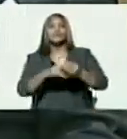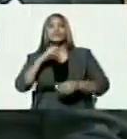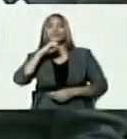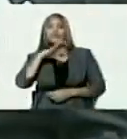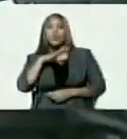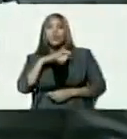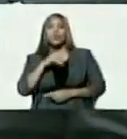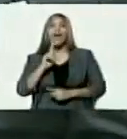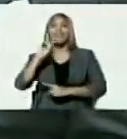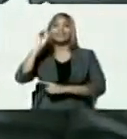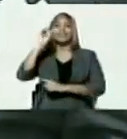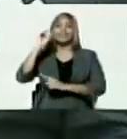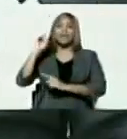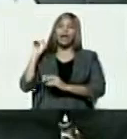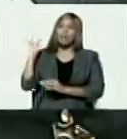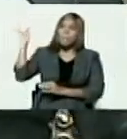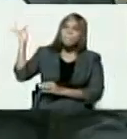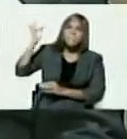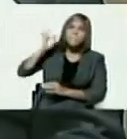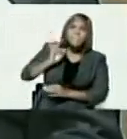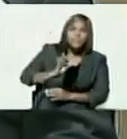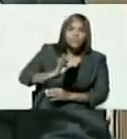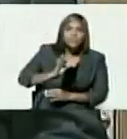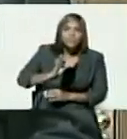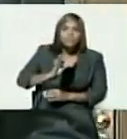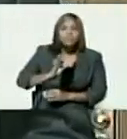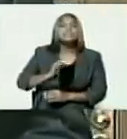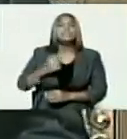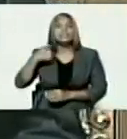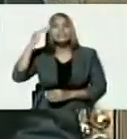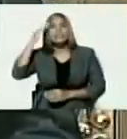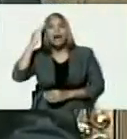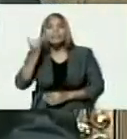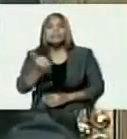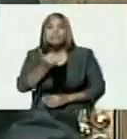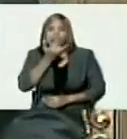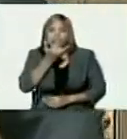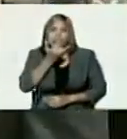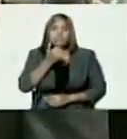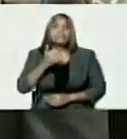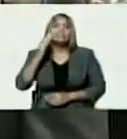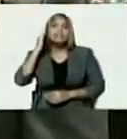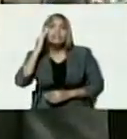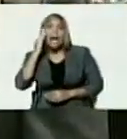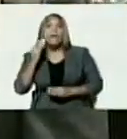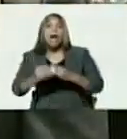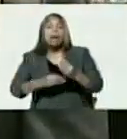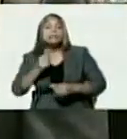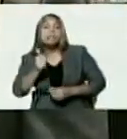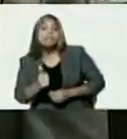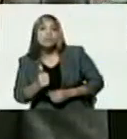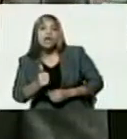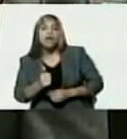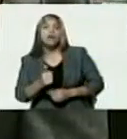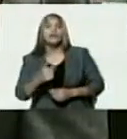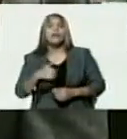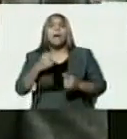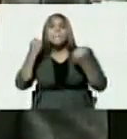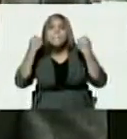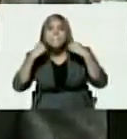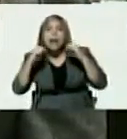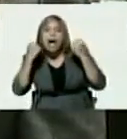allá venimos, con virtudes y defectos, con fallas, errores